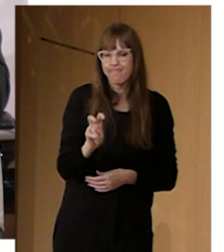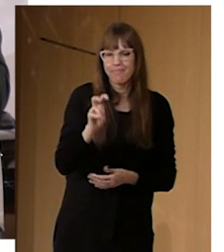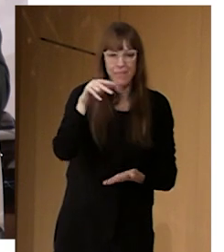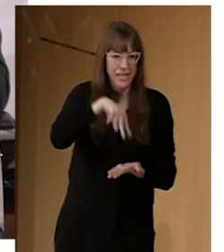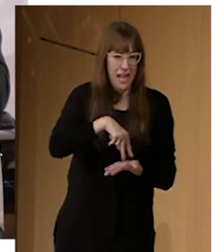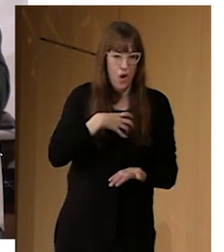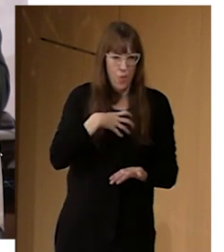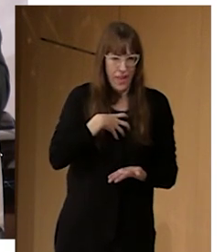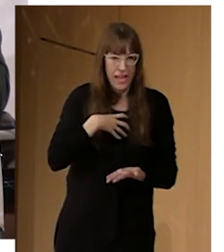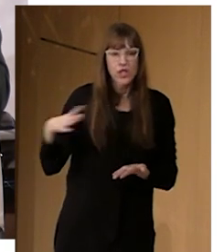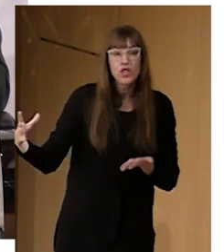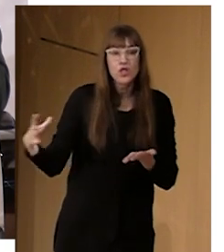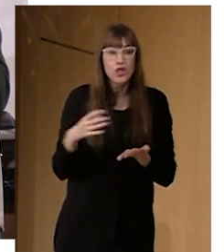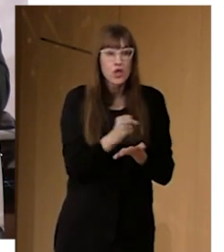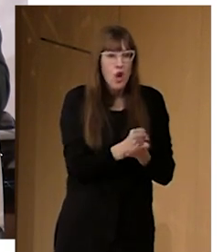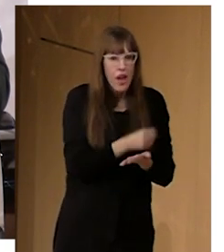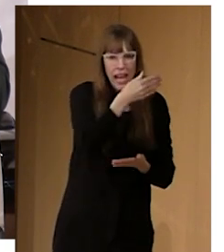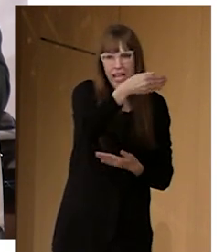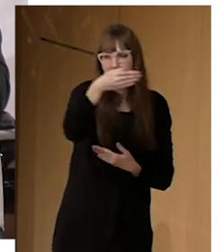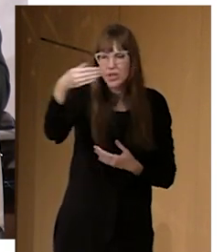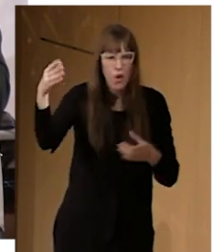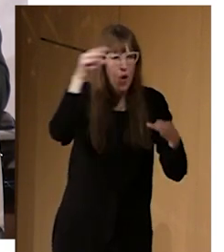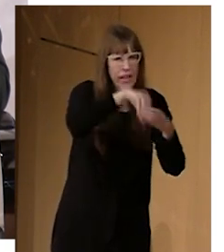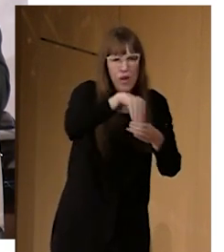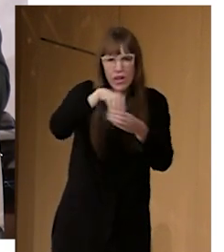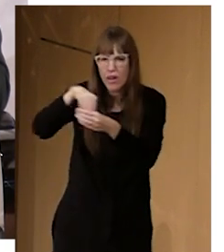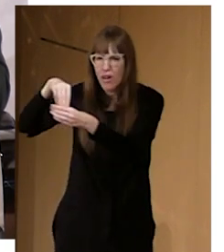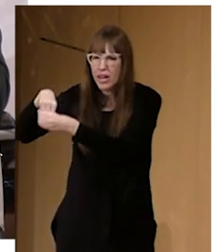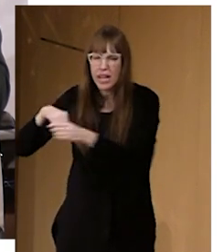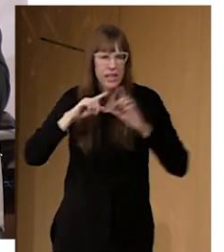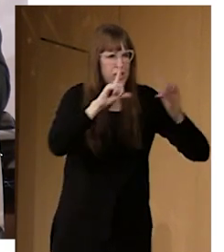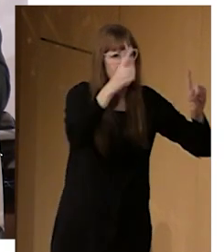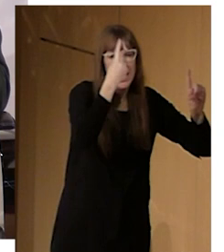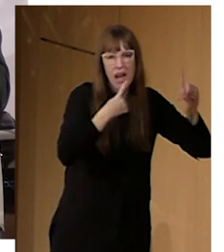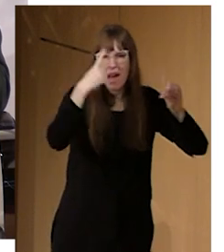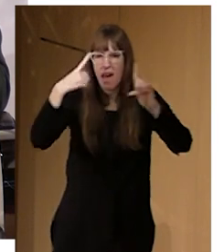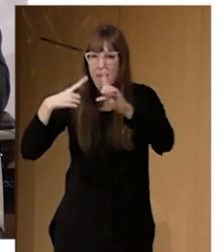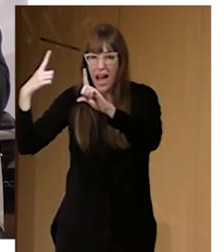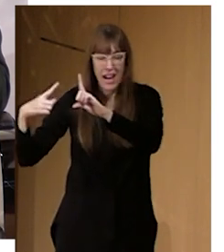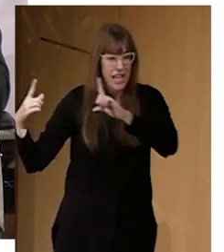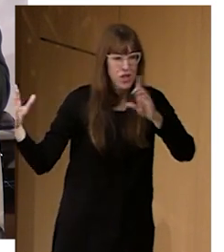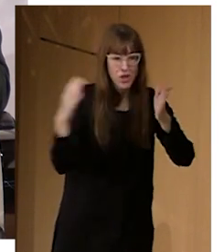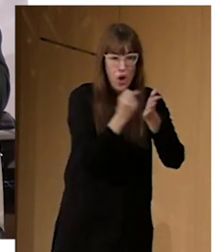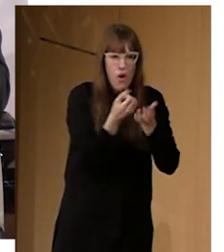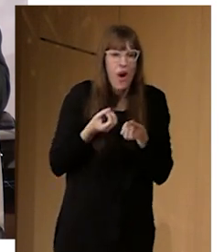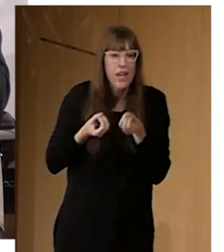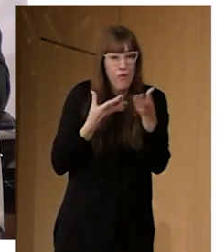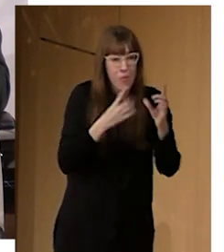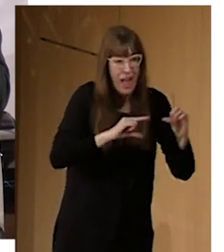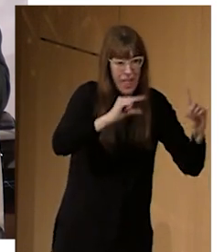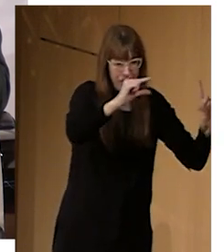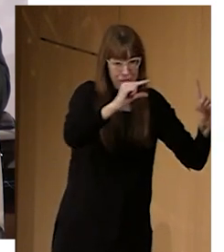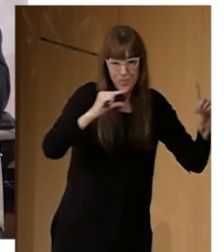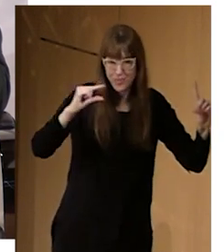contenidos de la exposición a las imágenes en alta resolución y a toda la información escrita que pueda aparecer en las